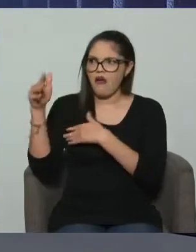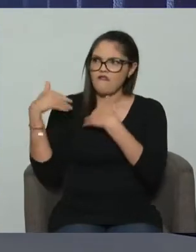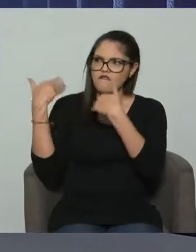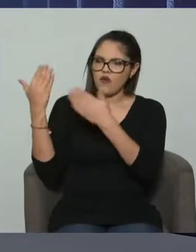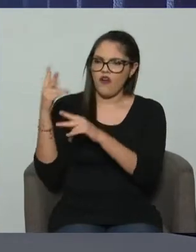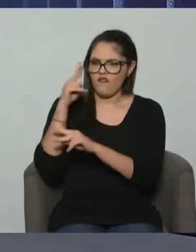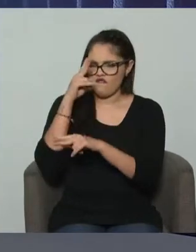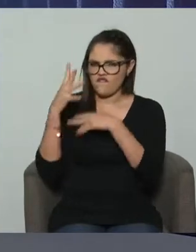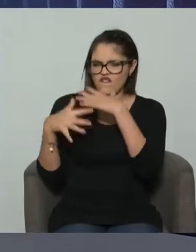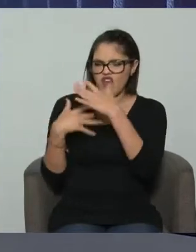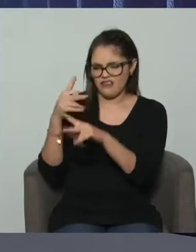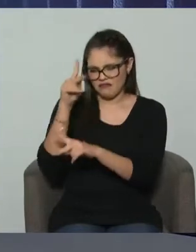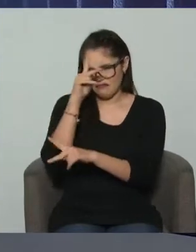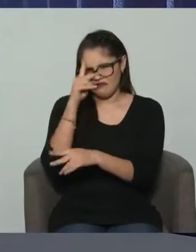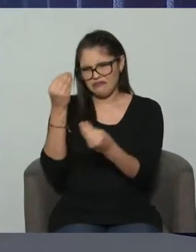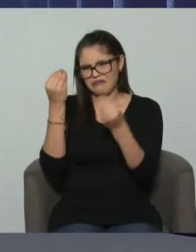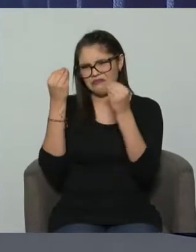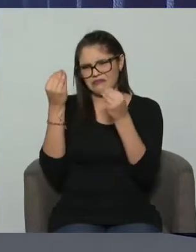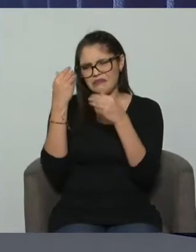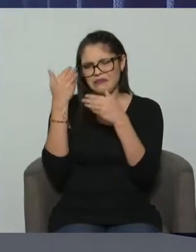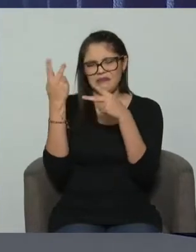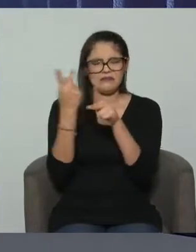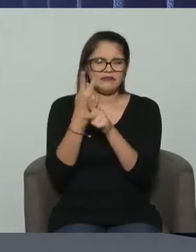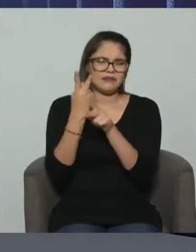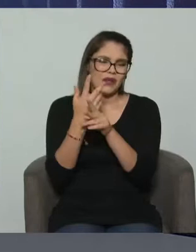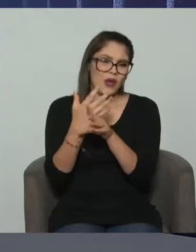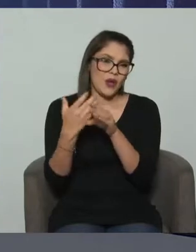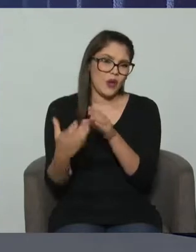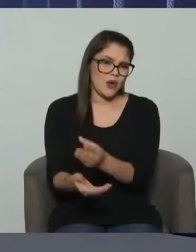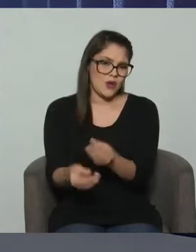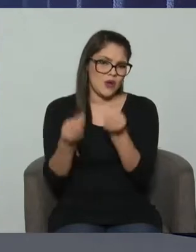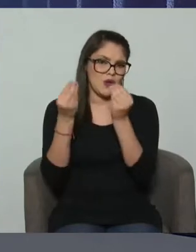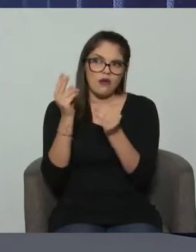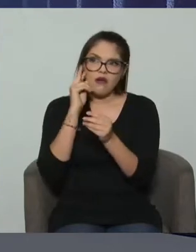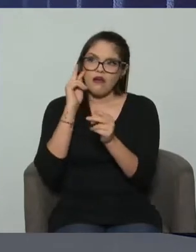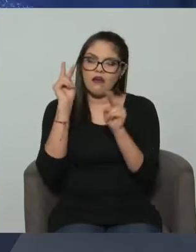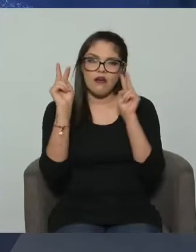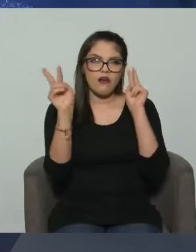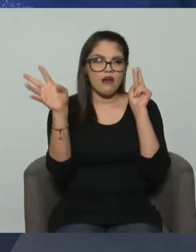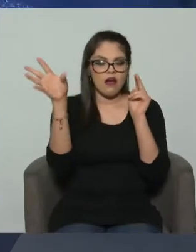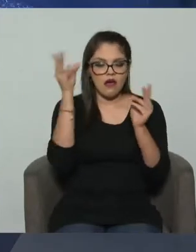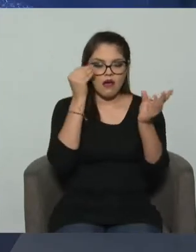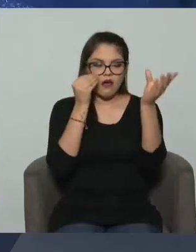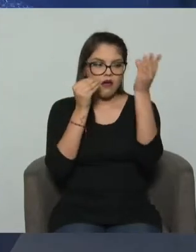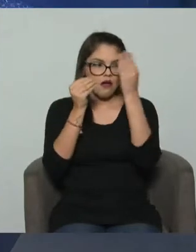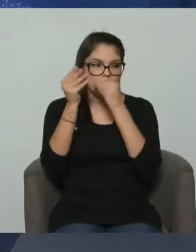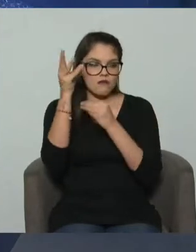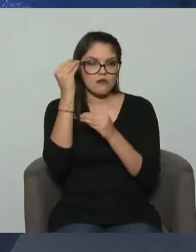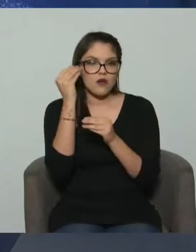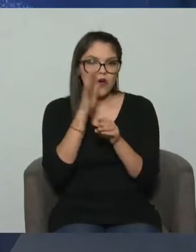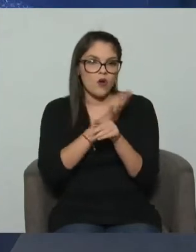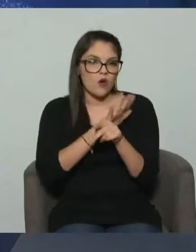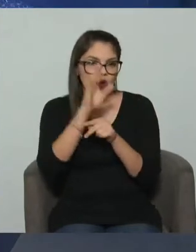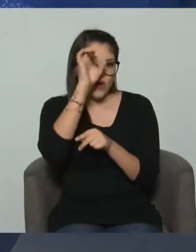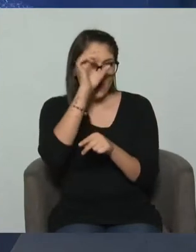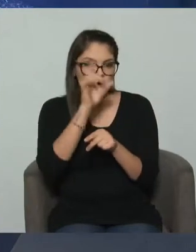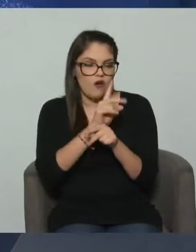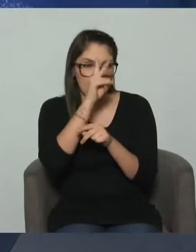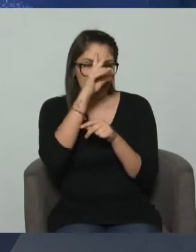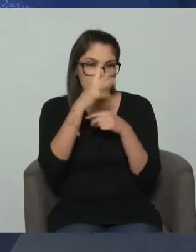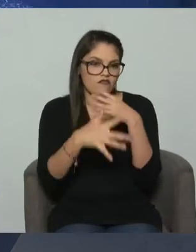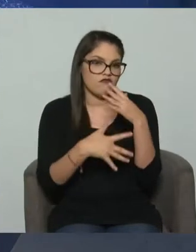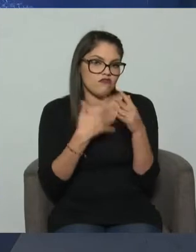está invadido de estas imágenes y hay una especie de endiosamiento, ¿no?, de una cultura de la violencia y una